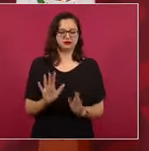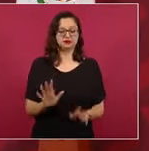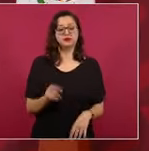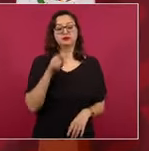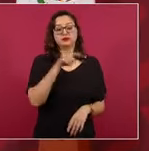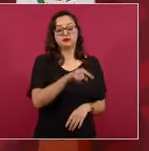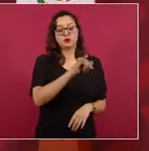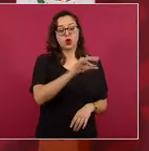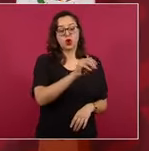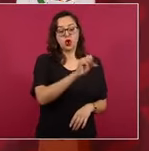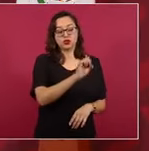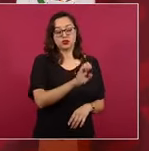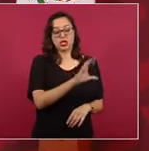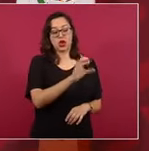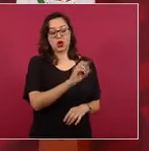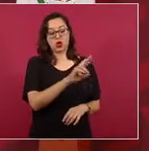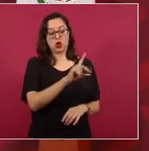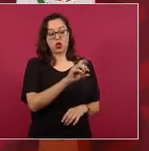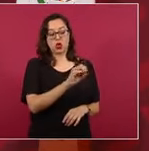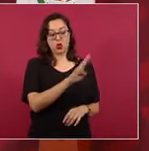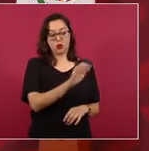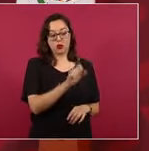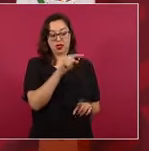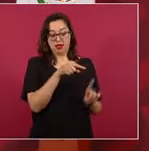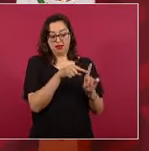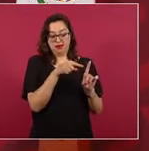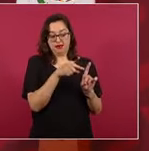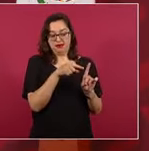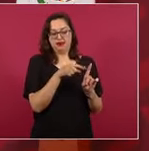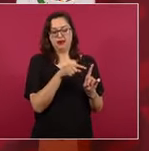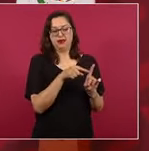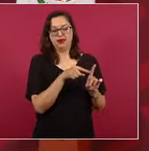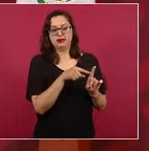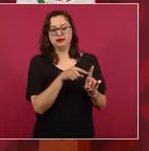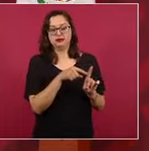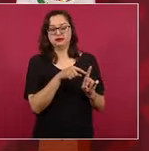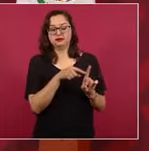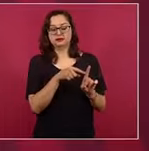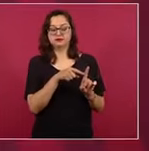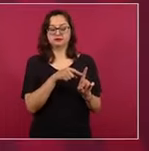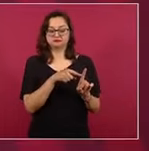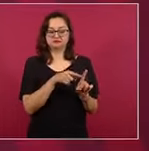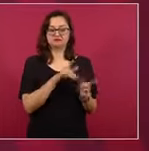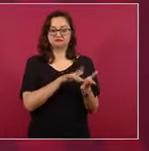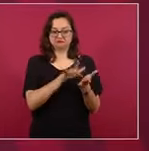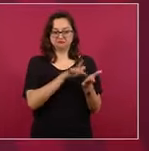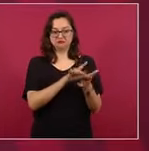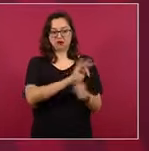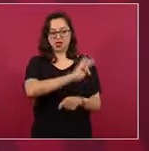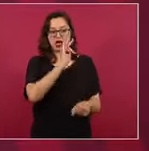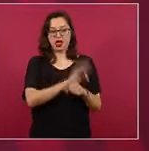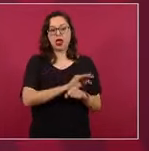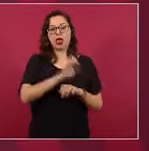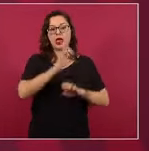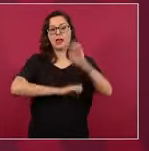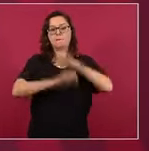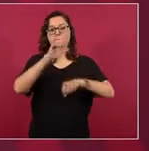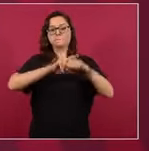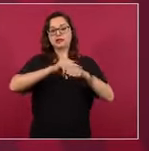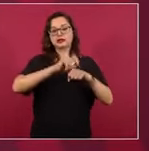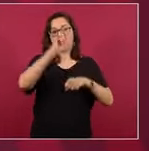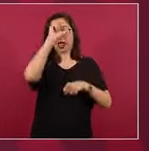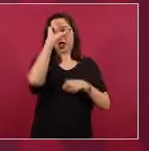y apoyaban a las empresas europeas, y